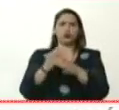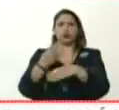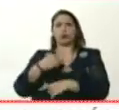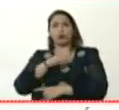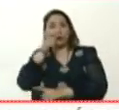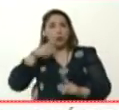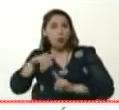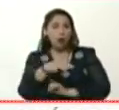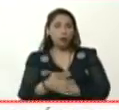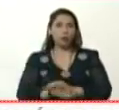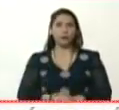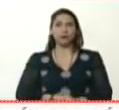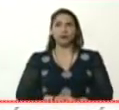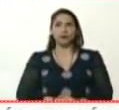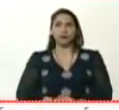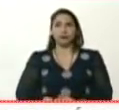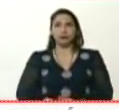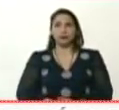pueblo,